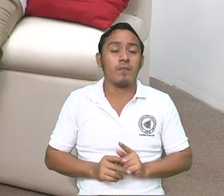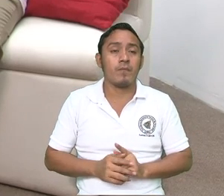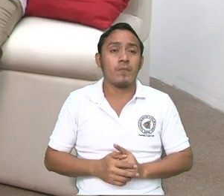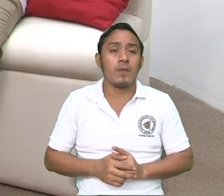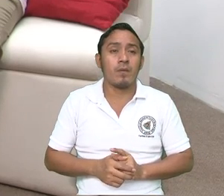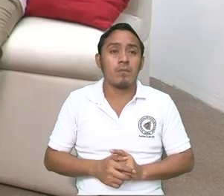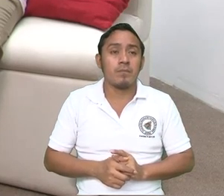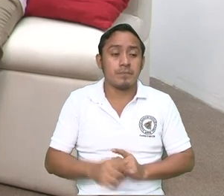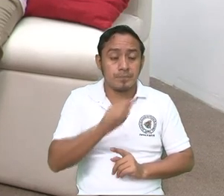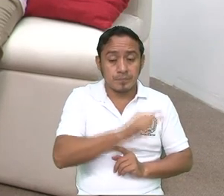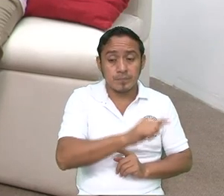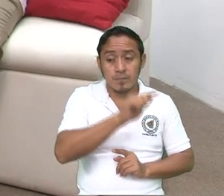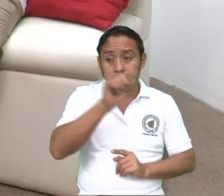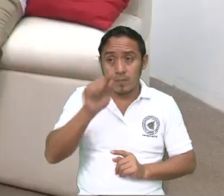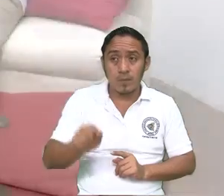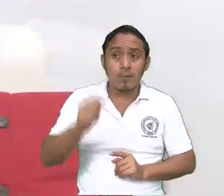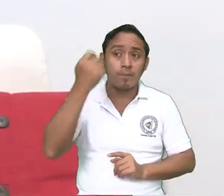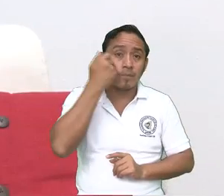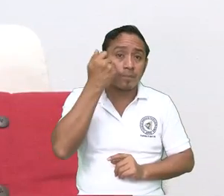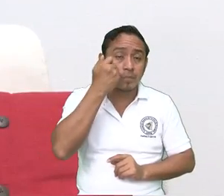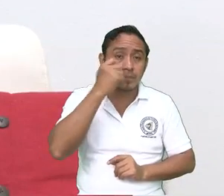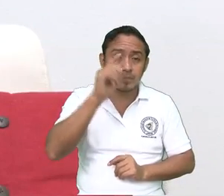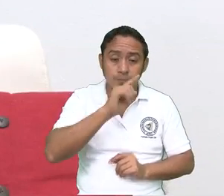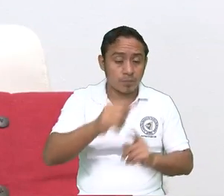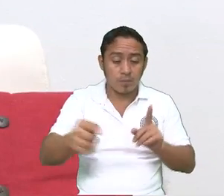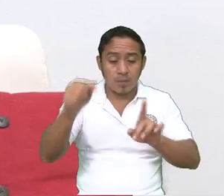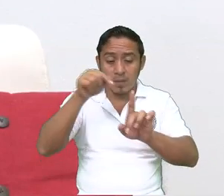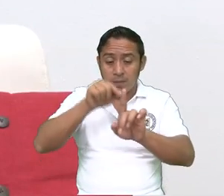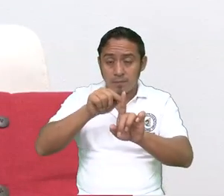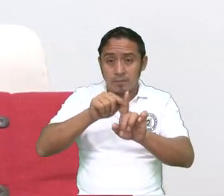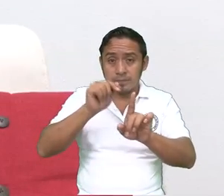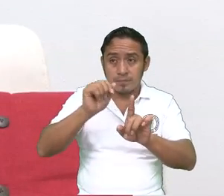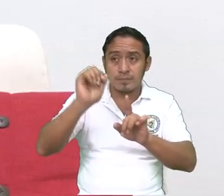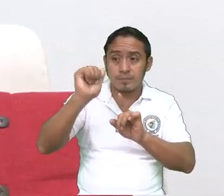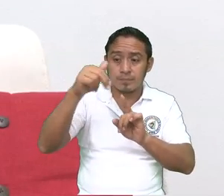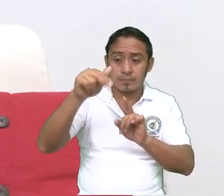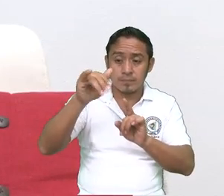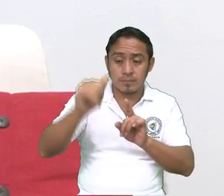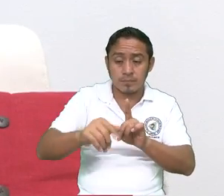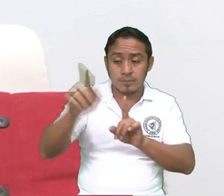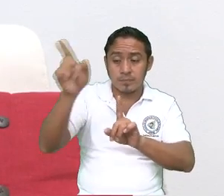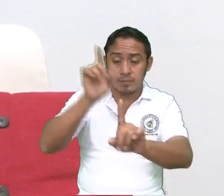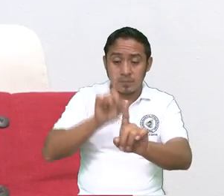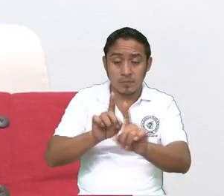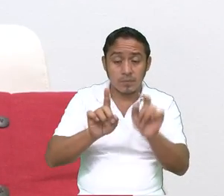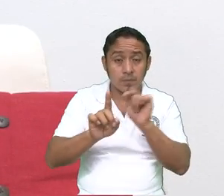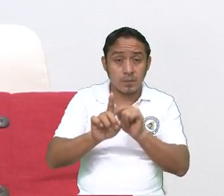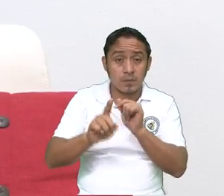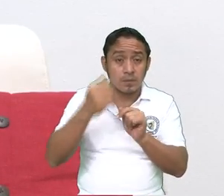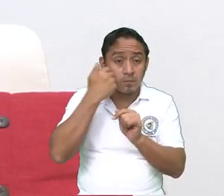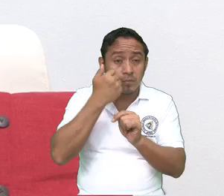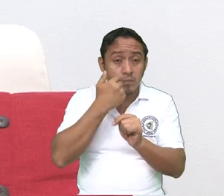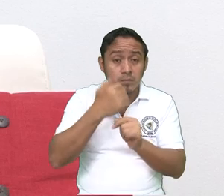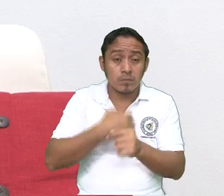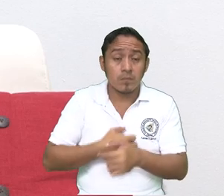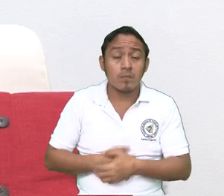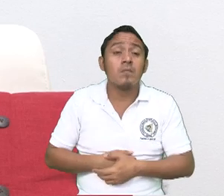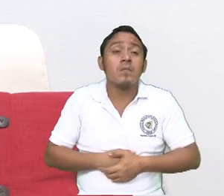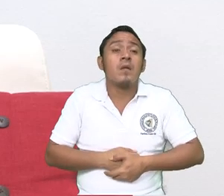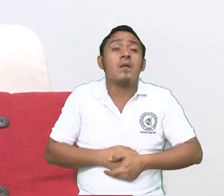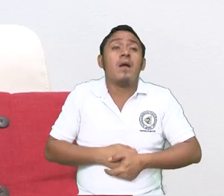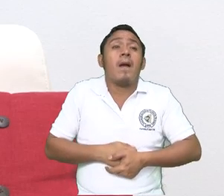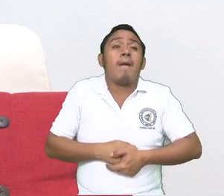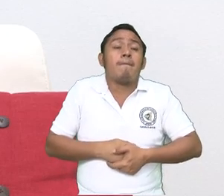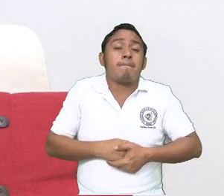sea la enfermedad como tal detrás de la anemia viene una enfermedad que está causando y entonces